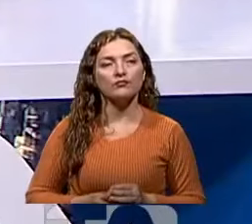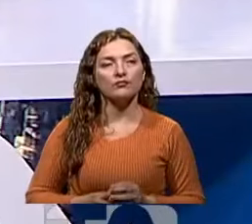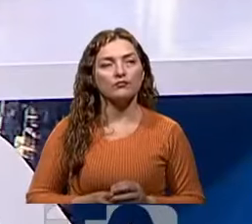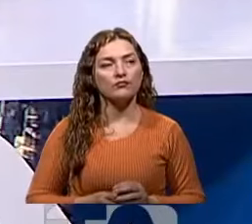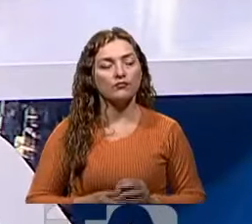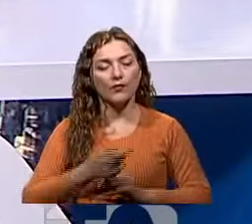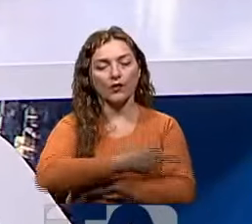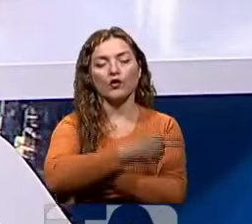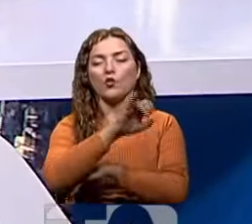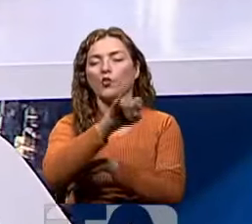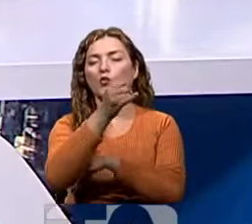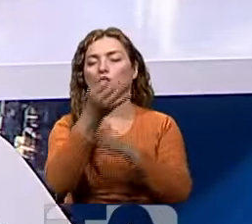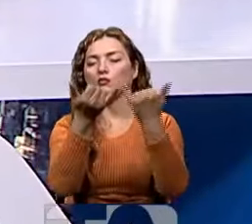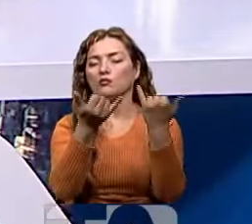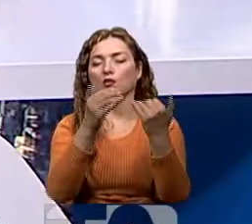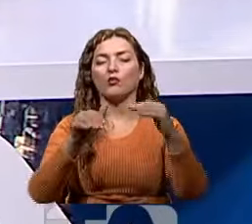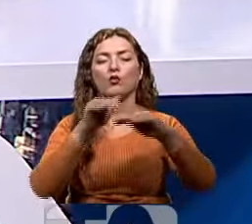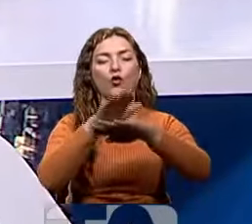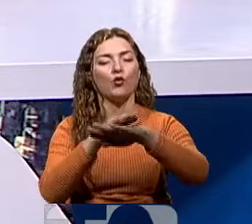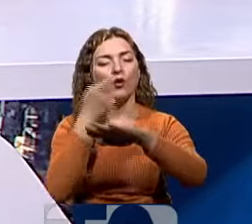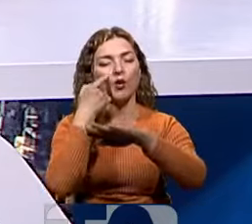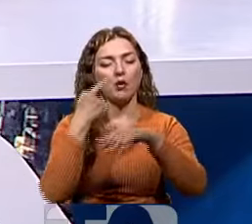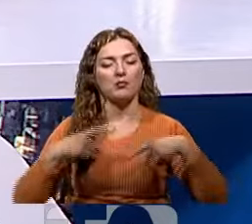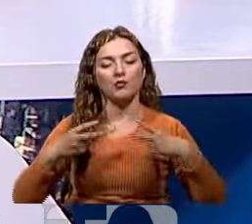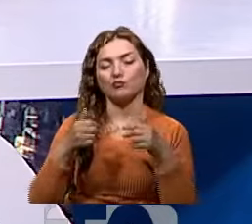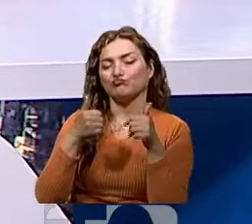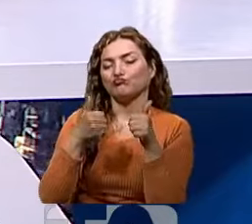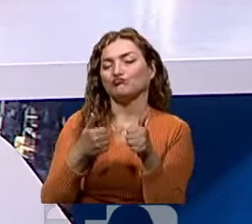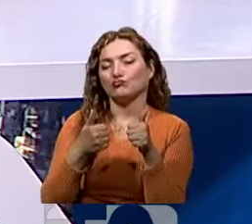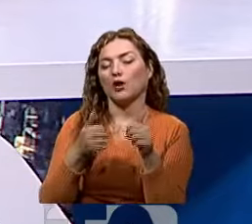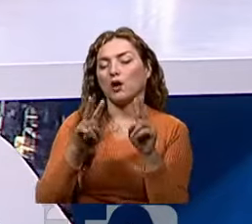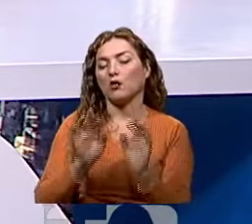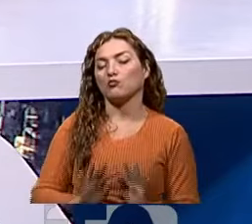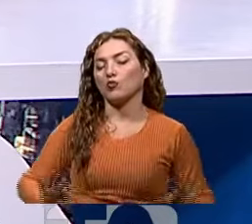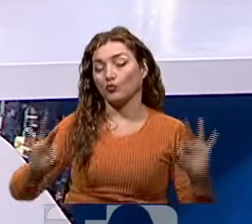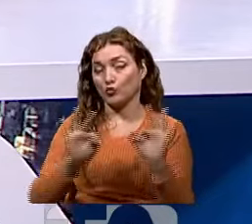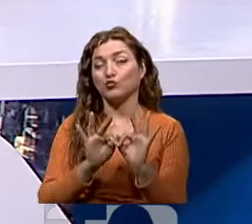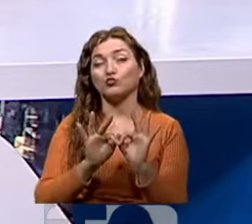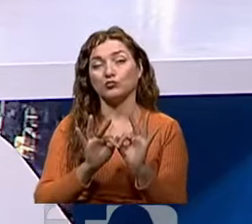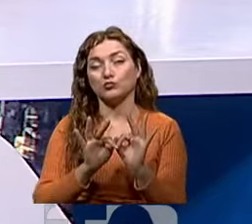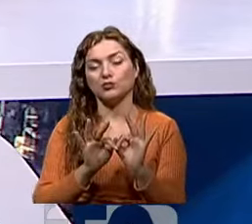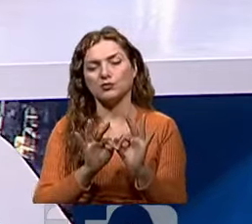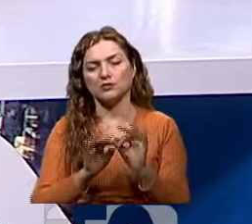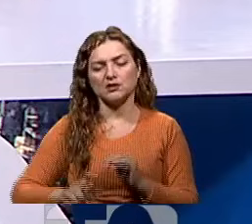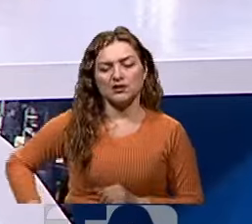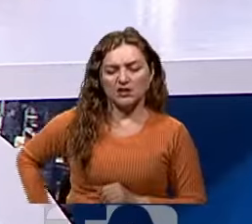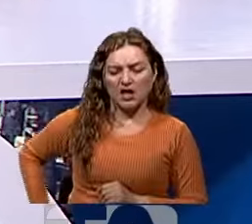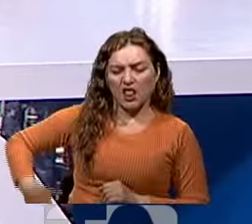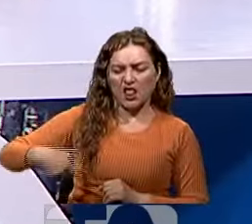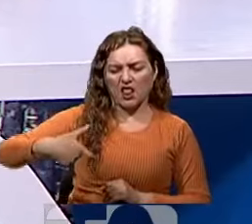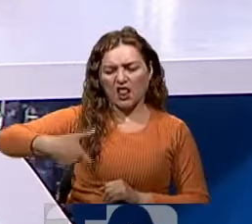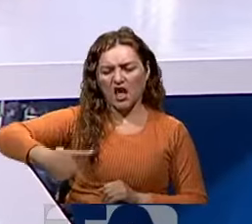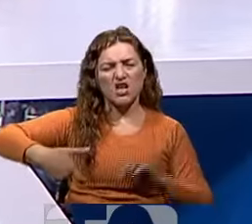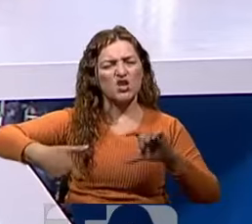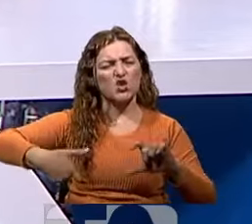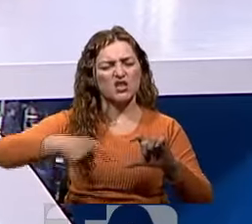Es jueves y es hora de hablar en Vive Bien sobre un tema importante, los cálculos renales. Pues cada vez